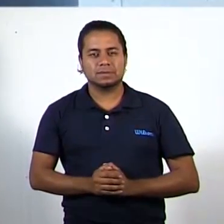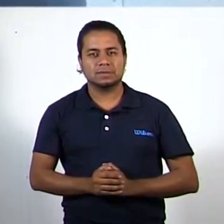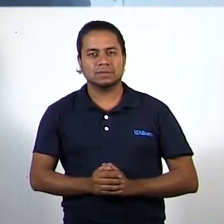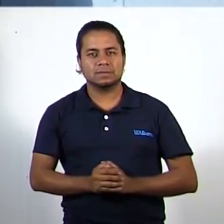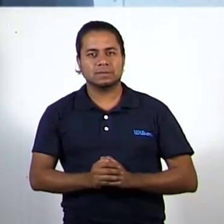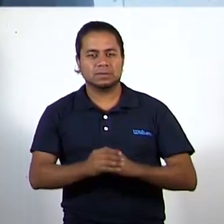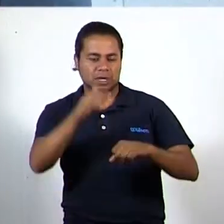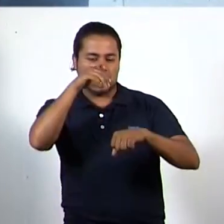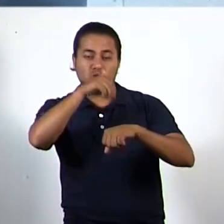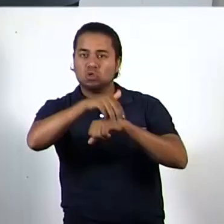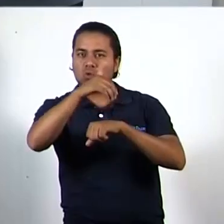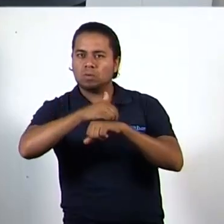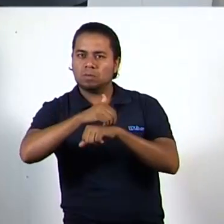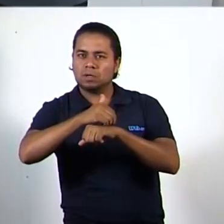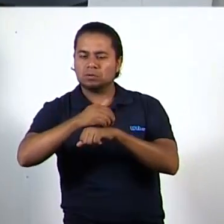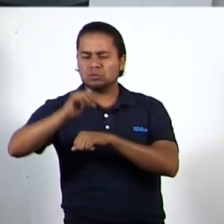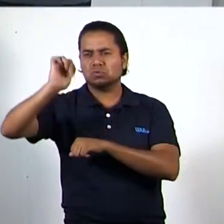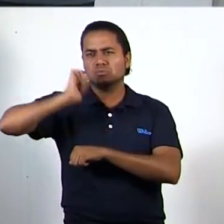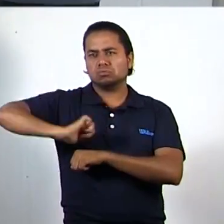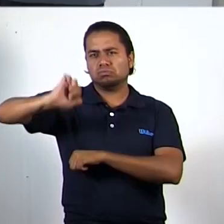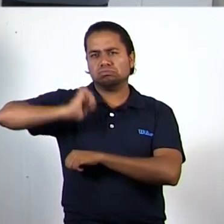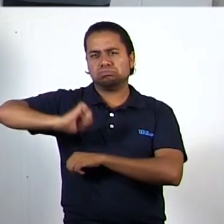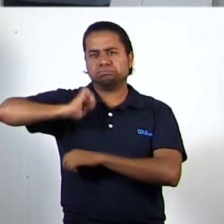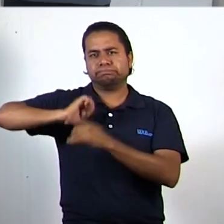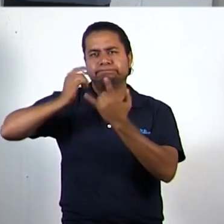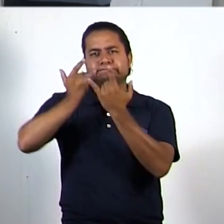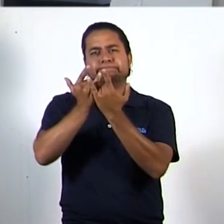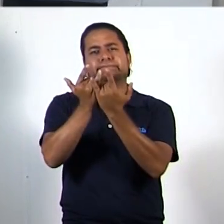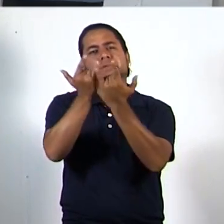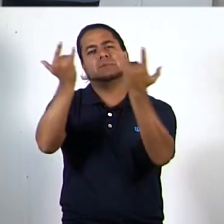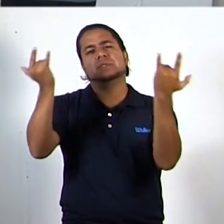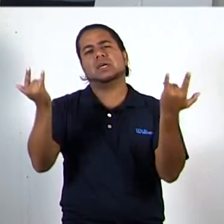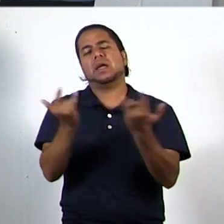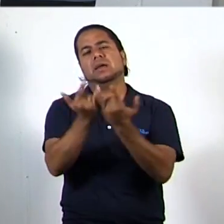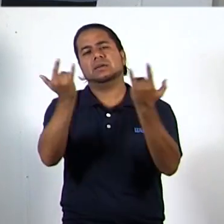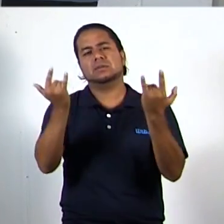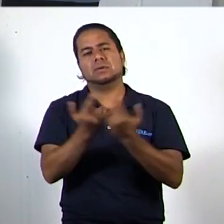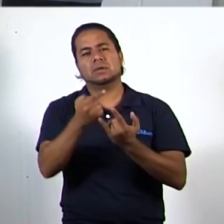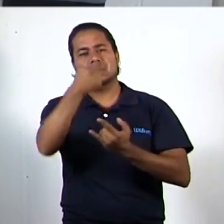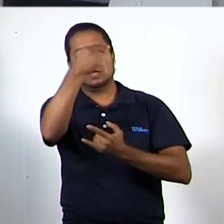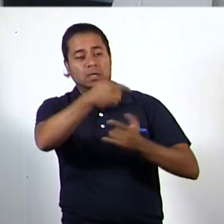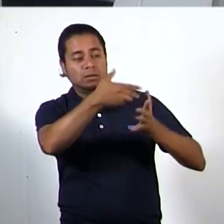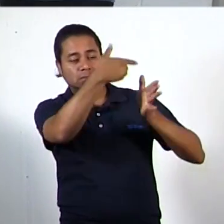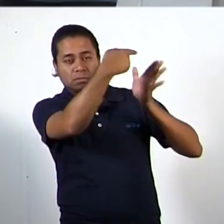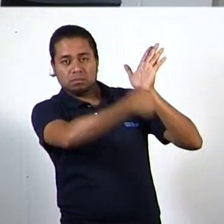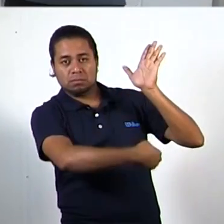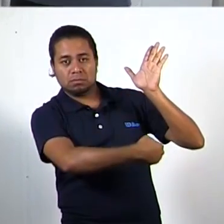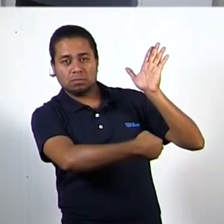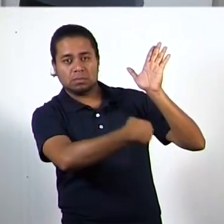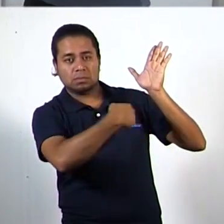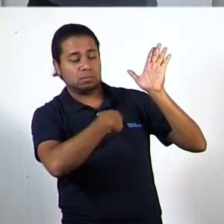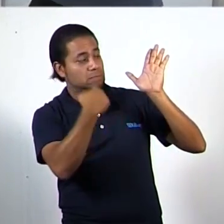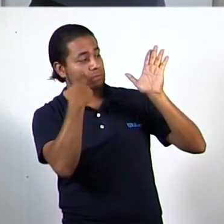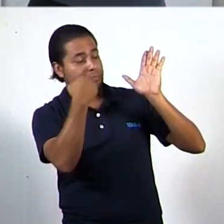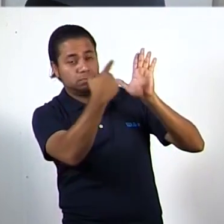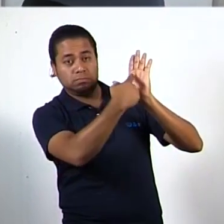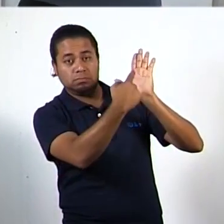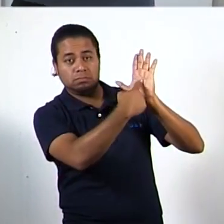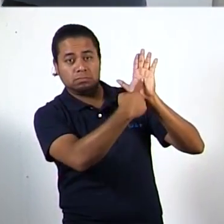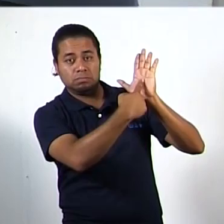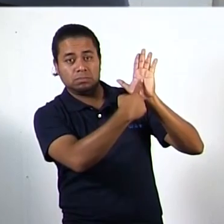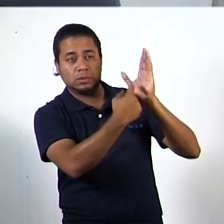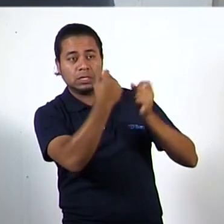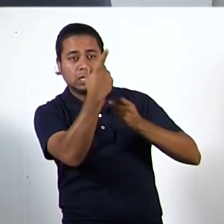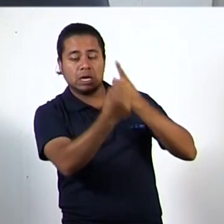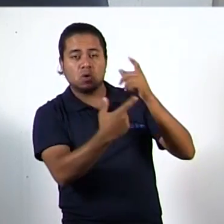Los números en la historia. Como puedes ver, acá en esta lámina te estoy mostrando